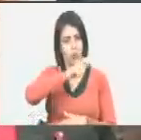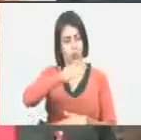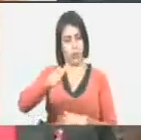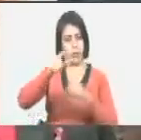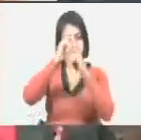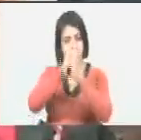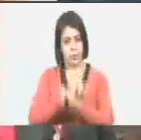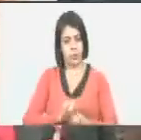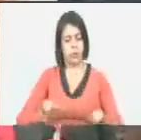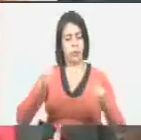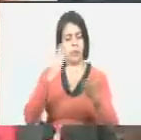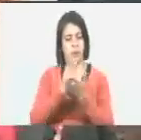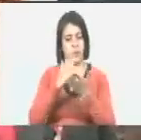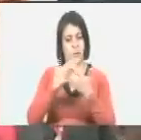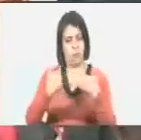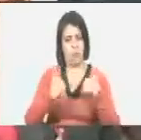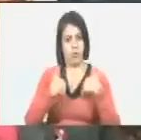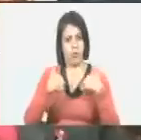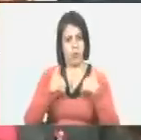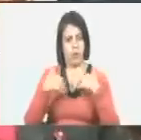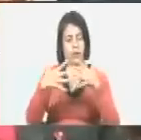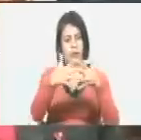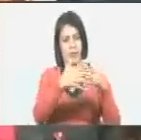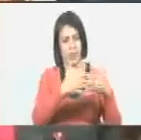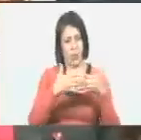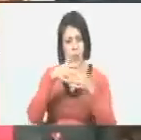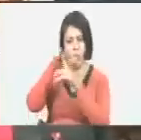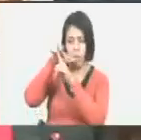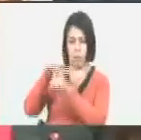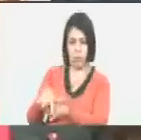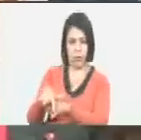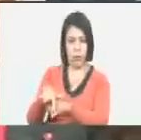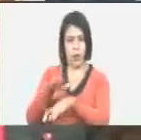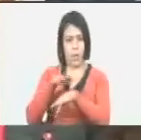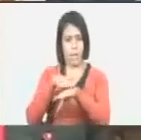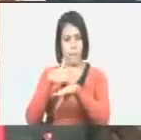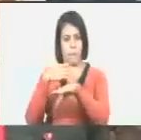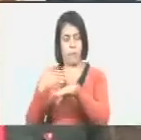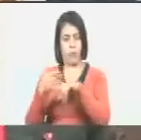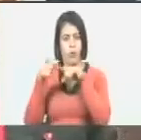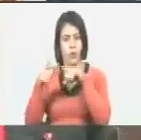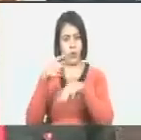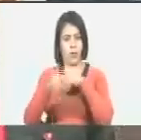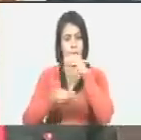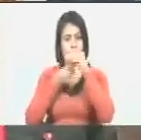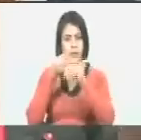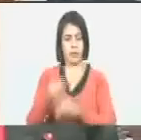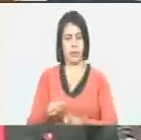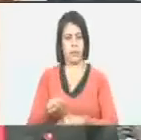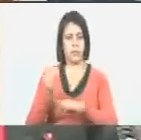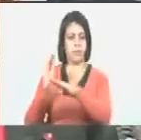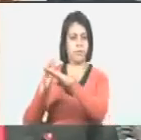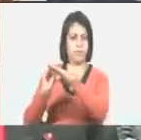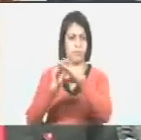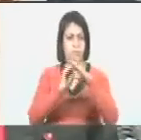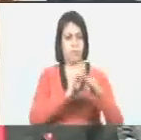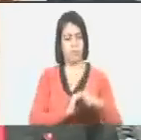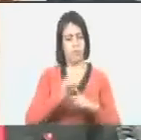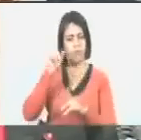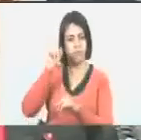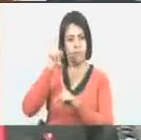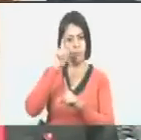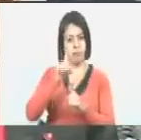sido constantemente víctima de los Estados Unidos, sobre todo con la aplicación de la llamada